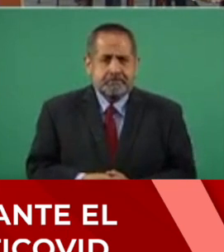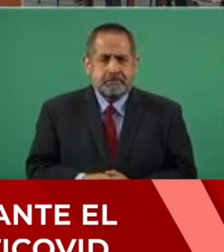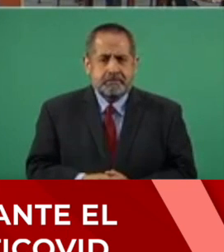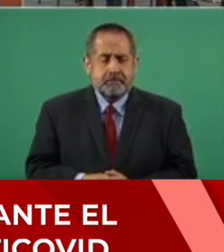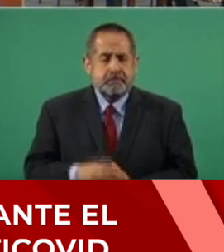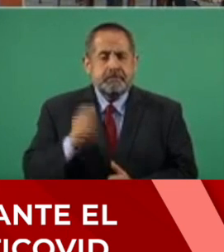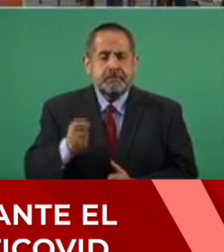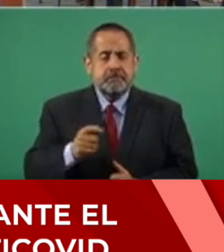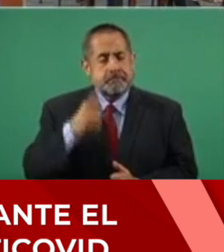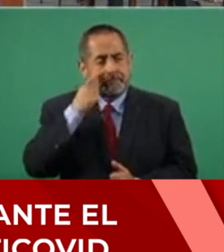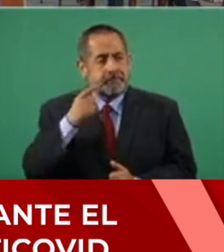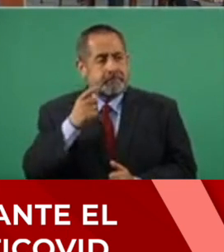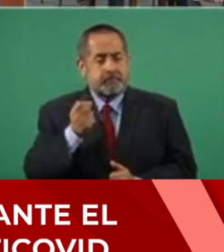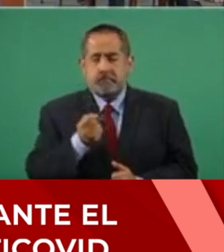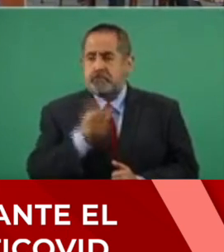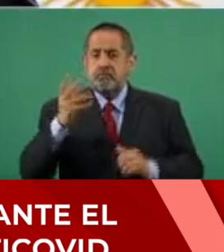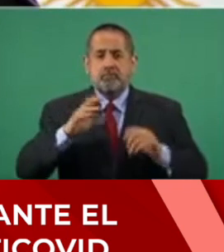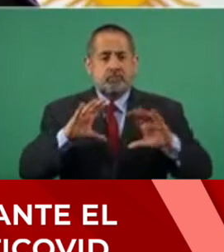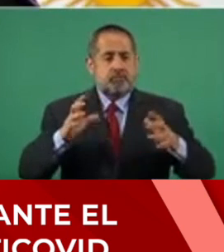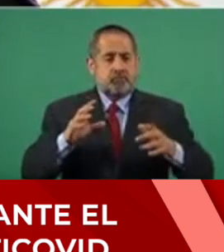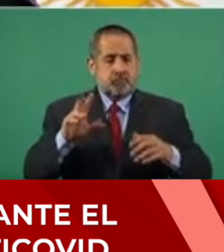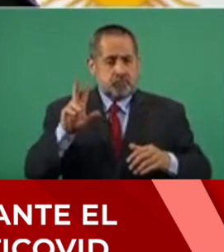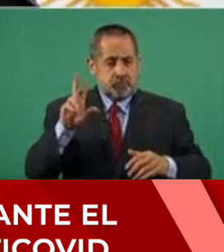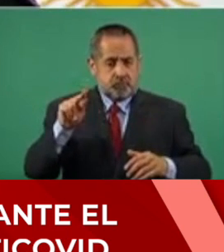de 80 países